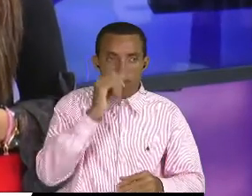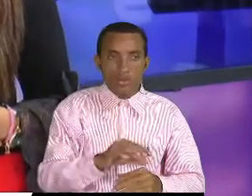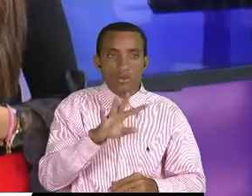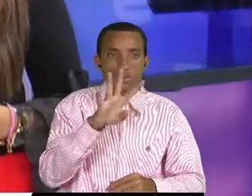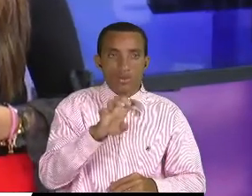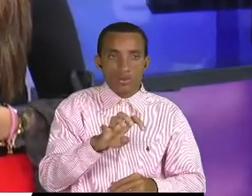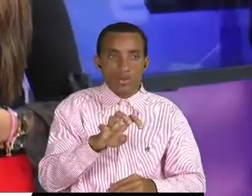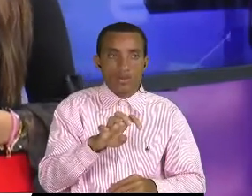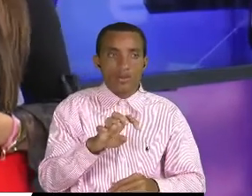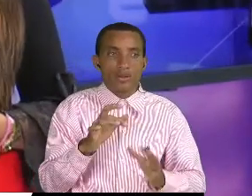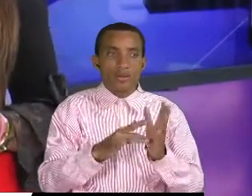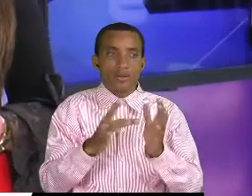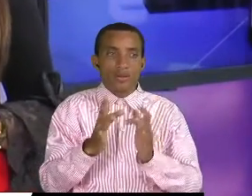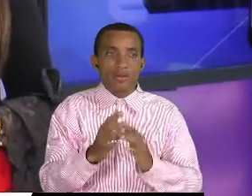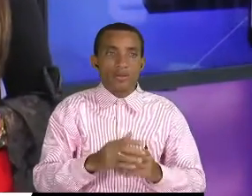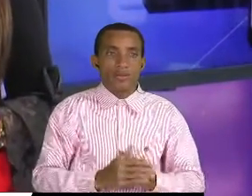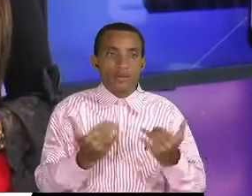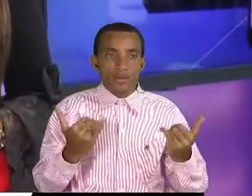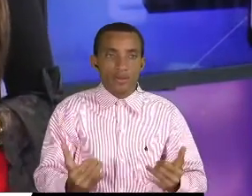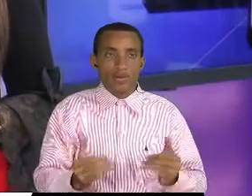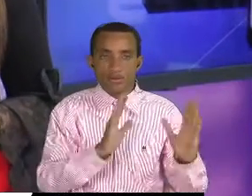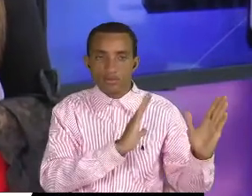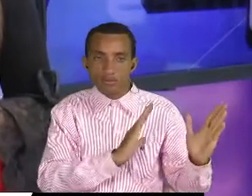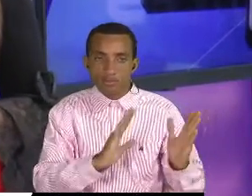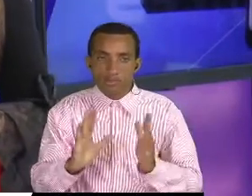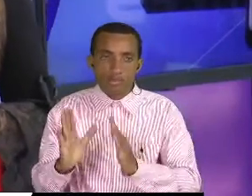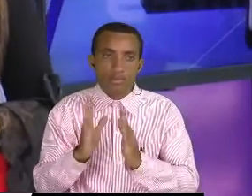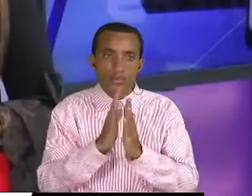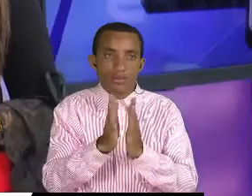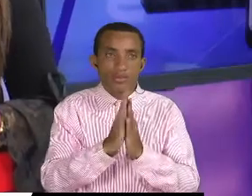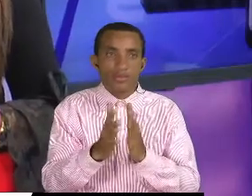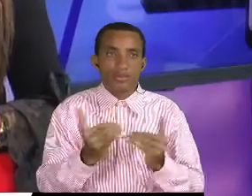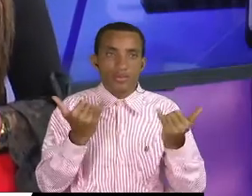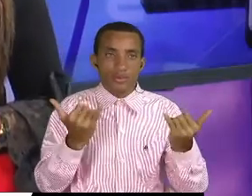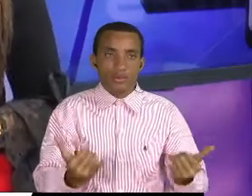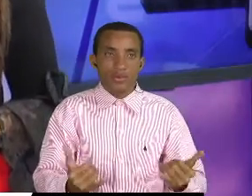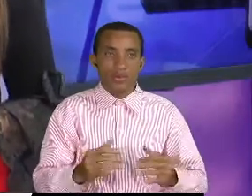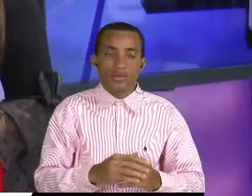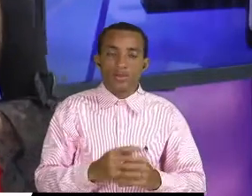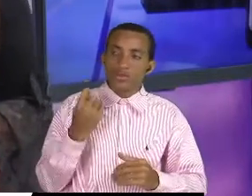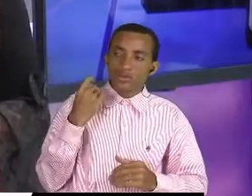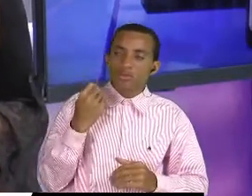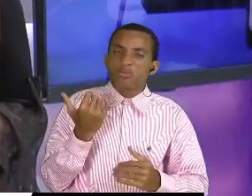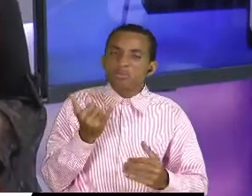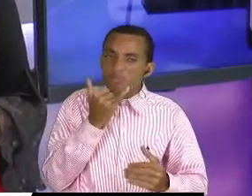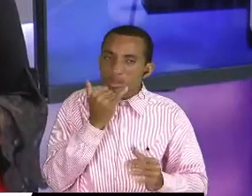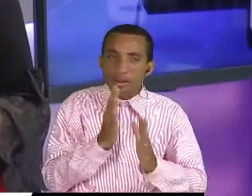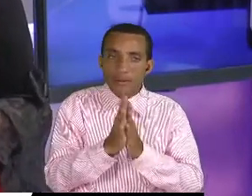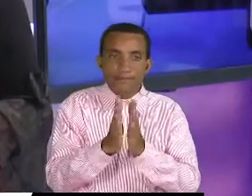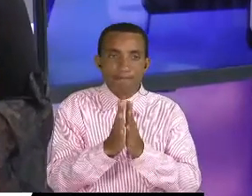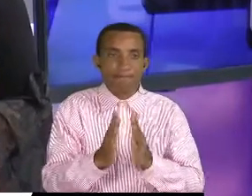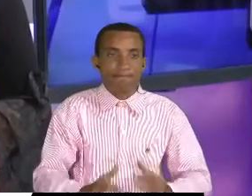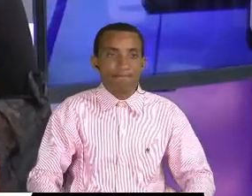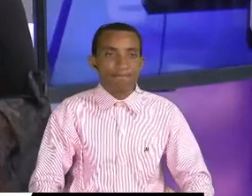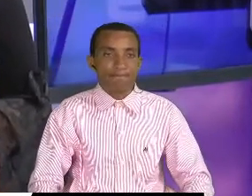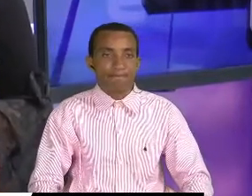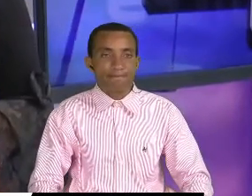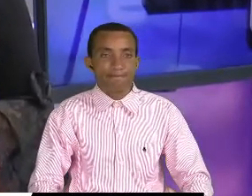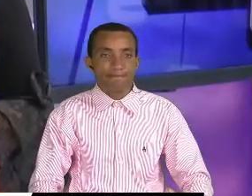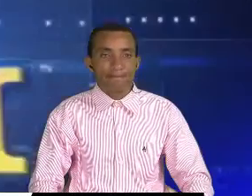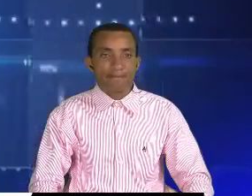del Día Nacional de las Víctimas. A continuación, les contamos otros hechos que han sido noticia en las últimas horas en nuestra ciudad y región.